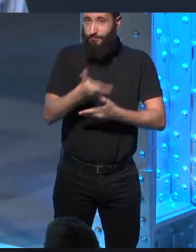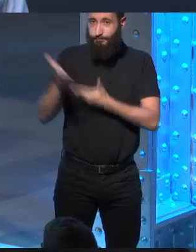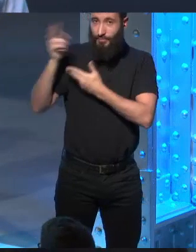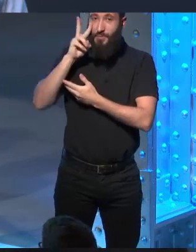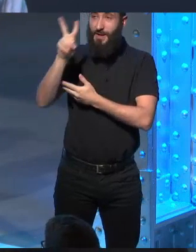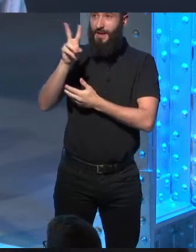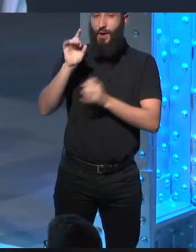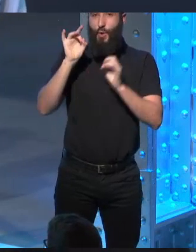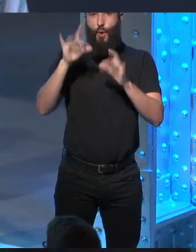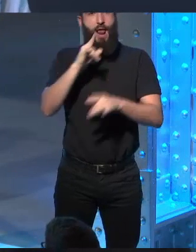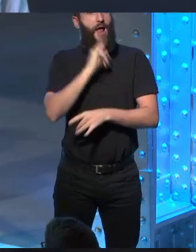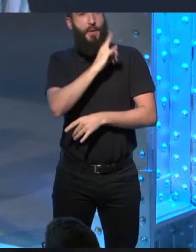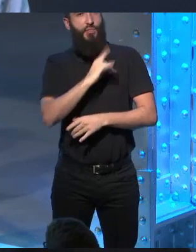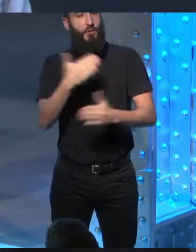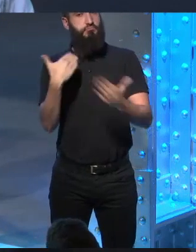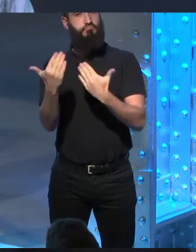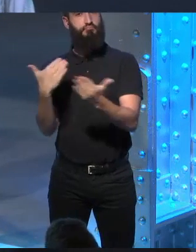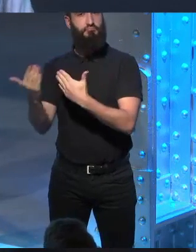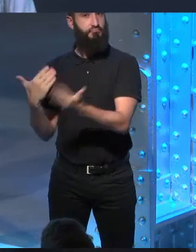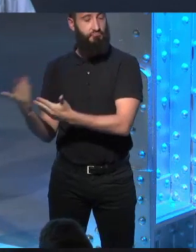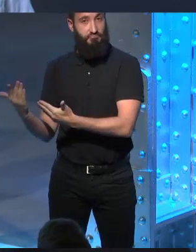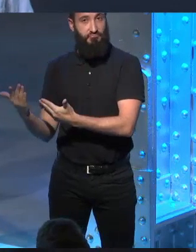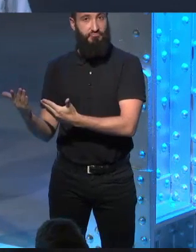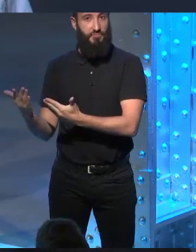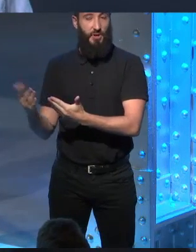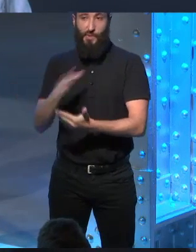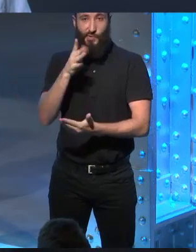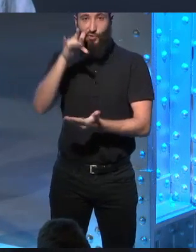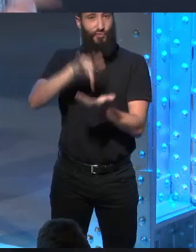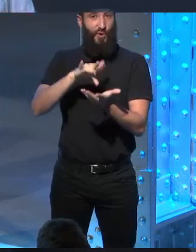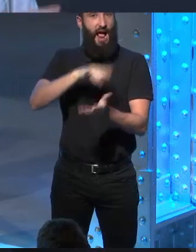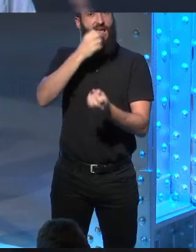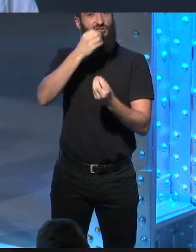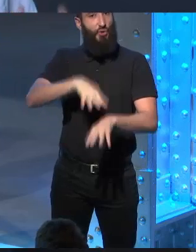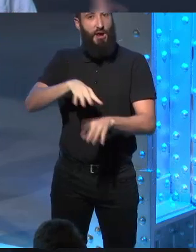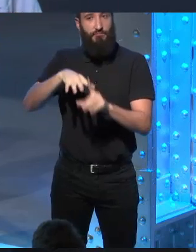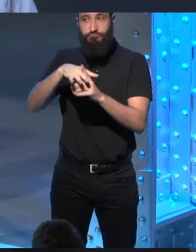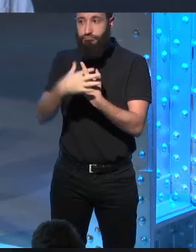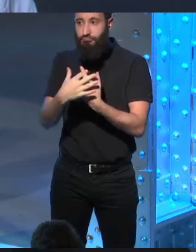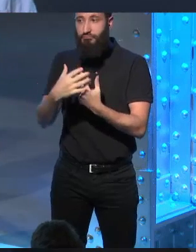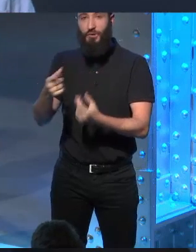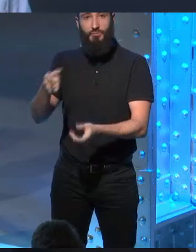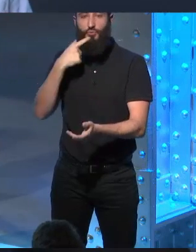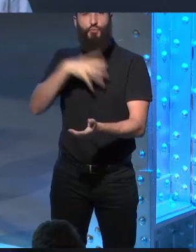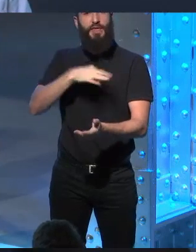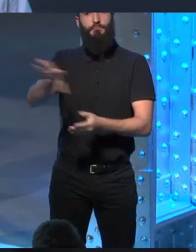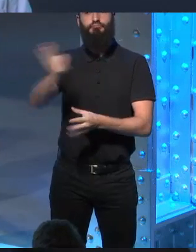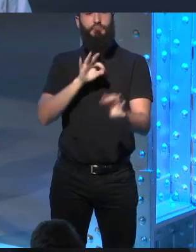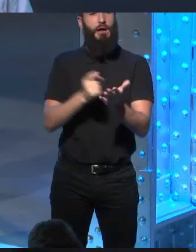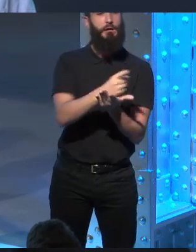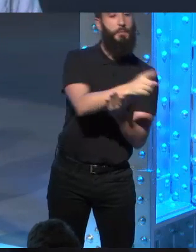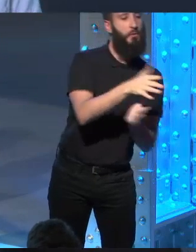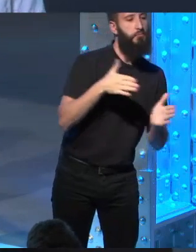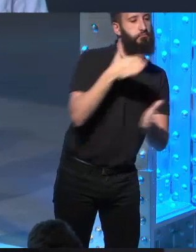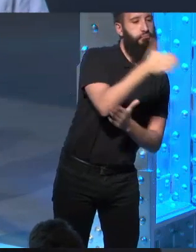como una aventura conversacional donde pues bueno, hay un relato y tú puedes elegir como caminos que tomar,